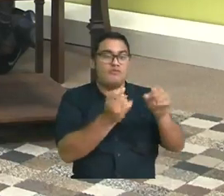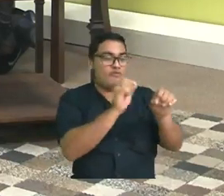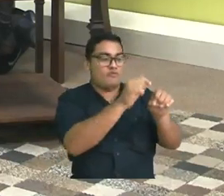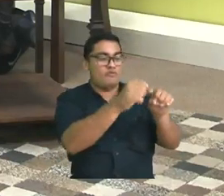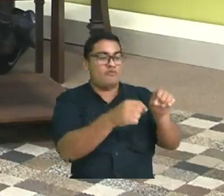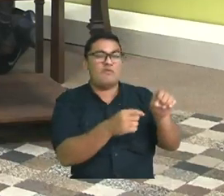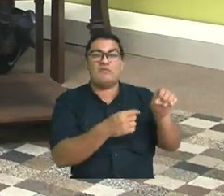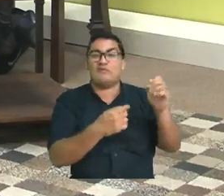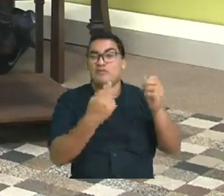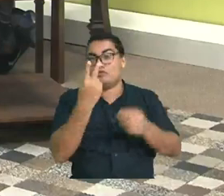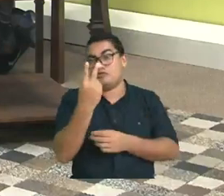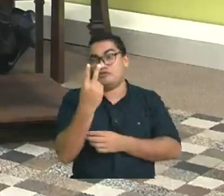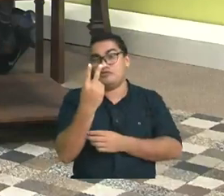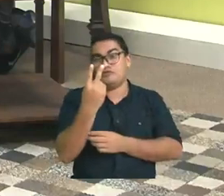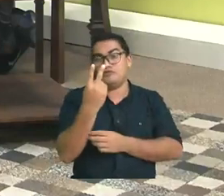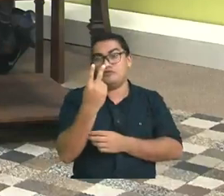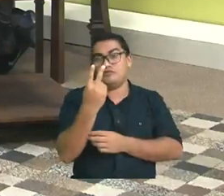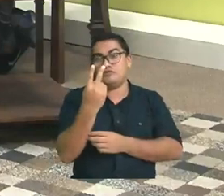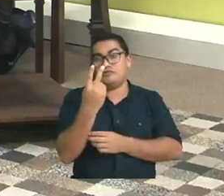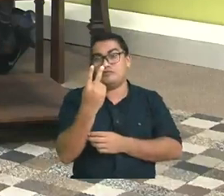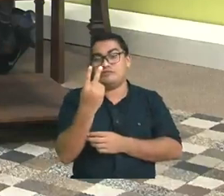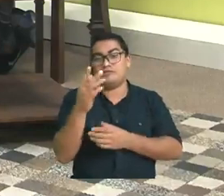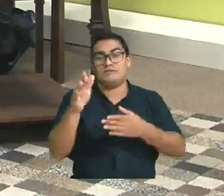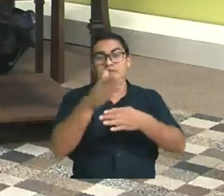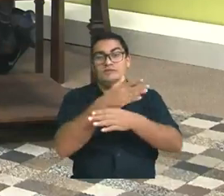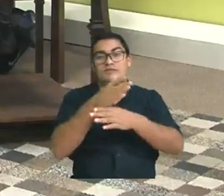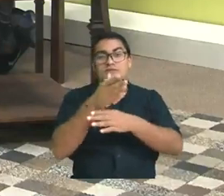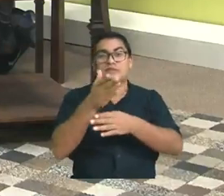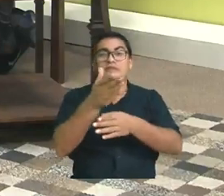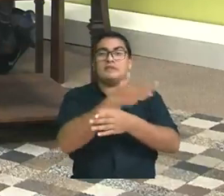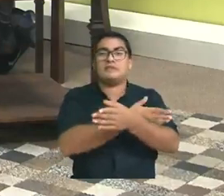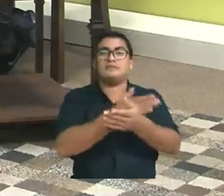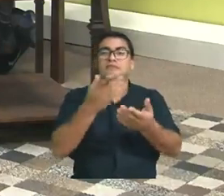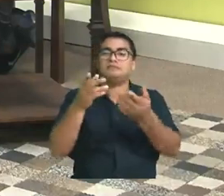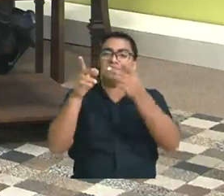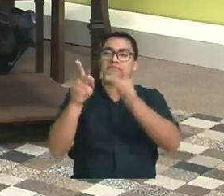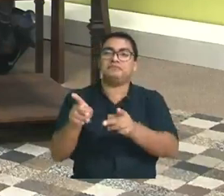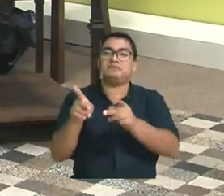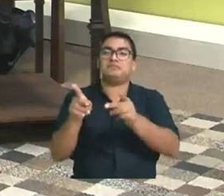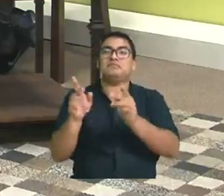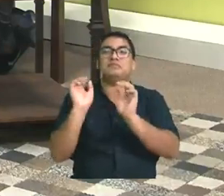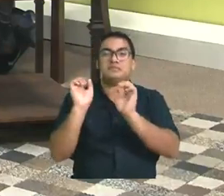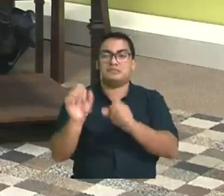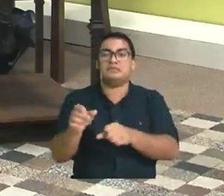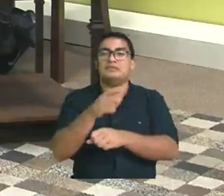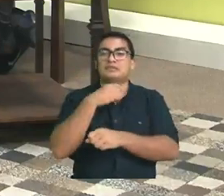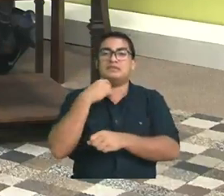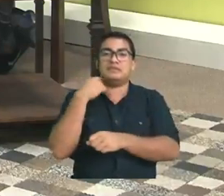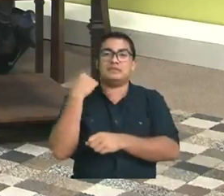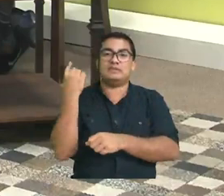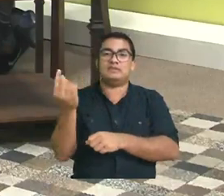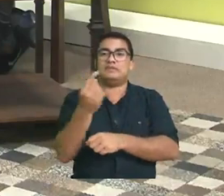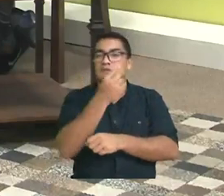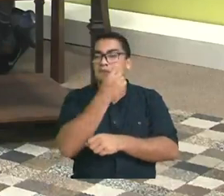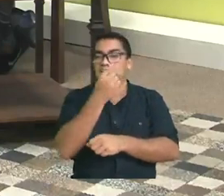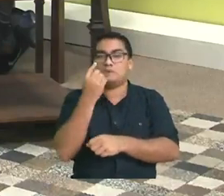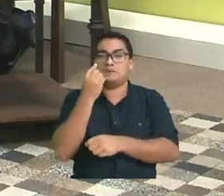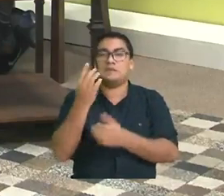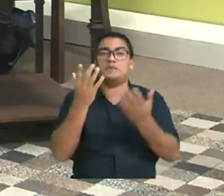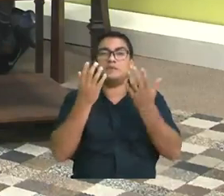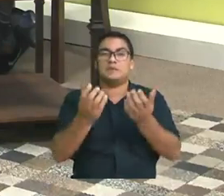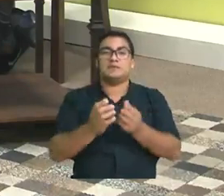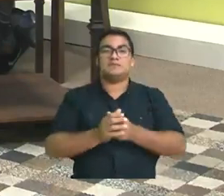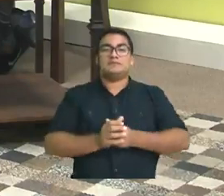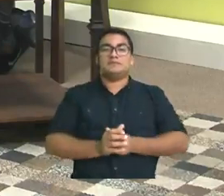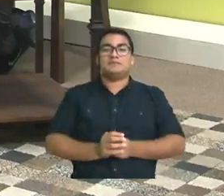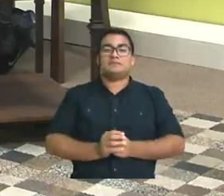fluoroceína, sumándole pues toda la clínica que manifiesta el paciente, estamos evidentemente ante un caso de ojo seco.